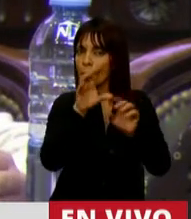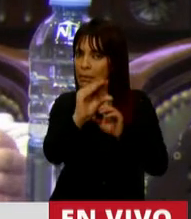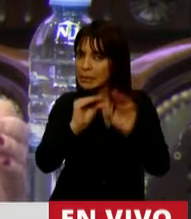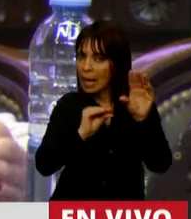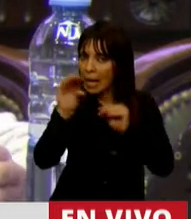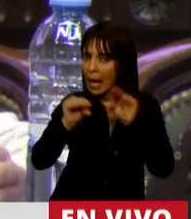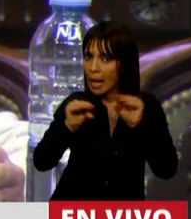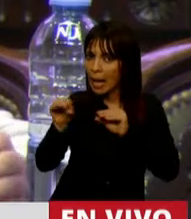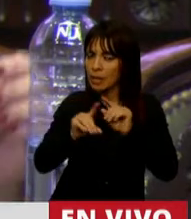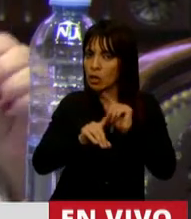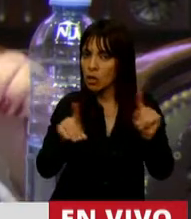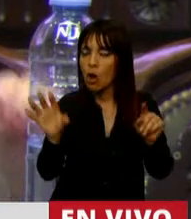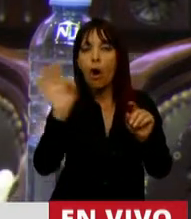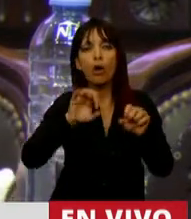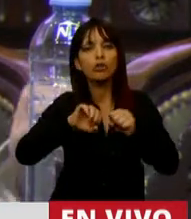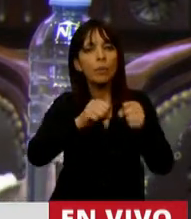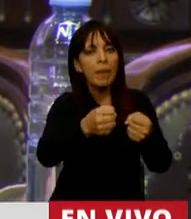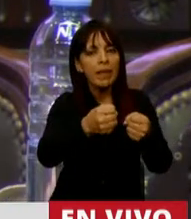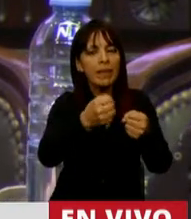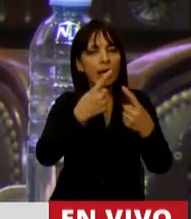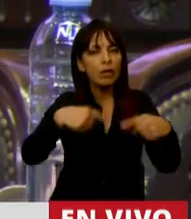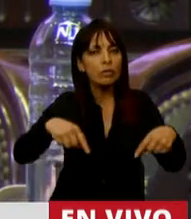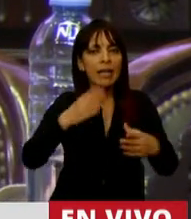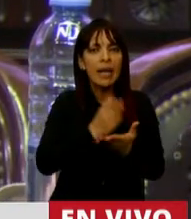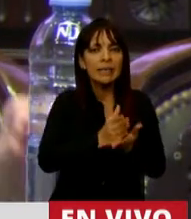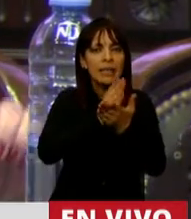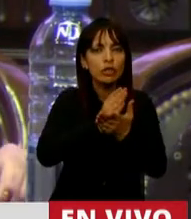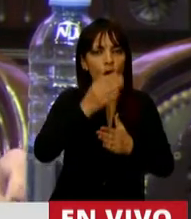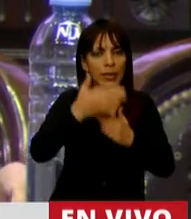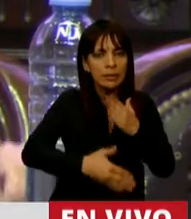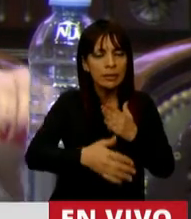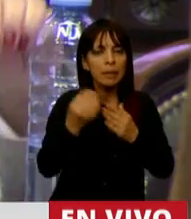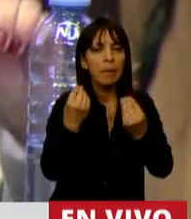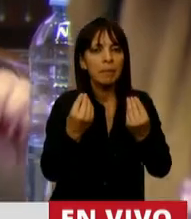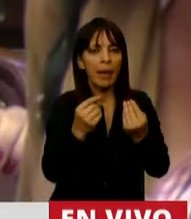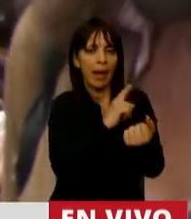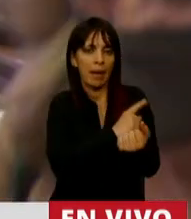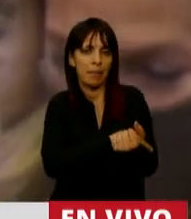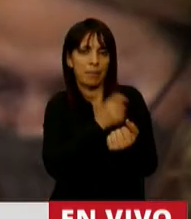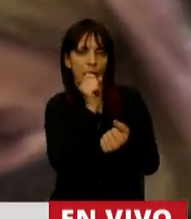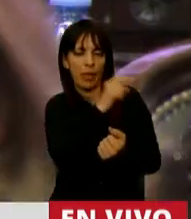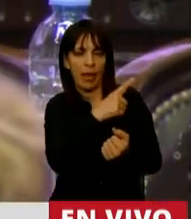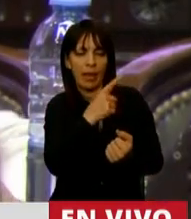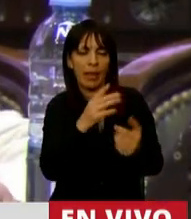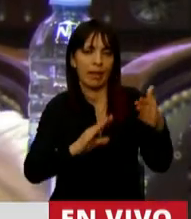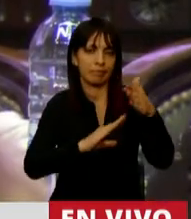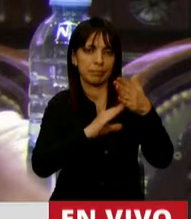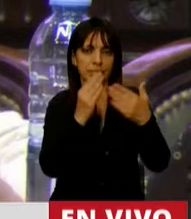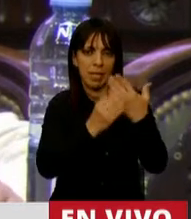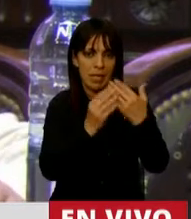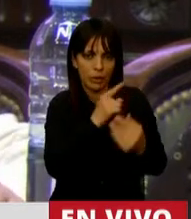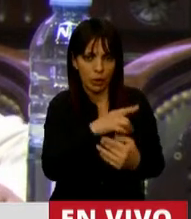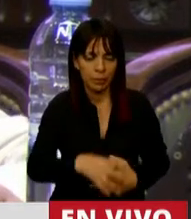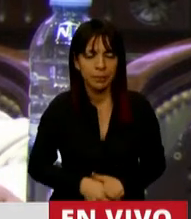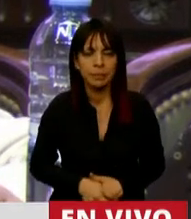se suspendan restricciones que este Congreso puso a los superpoderes del jefe de gabinete de ministros.